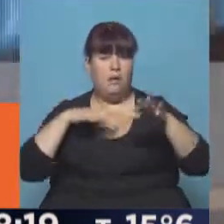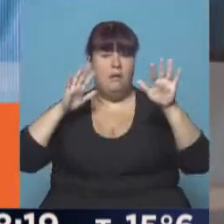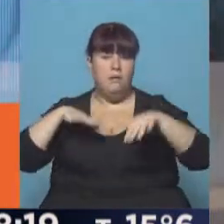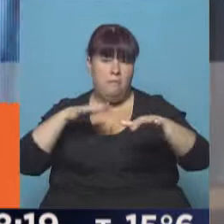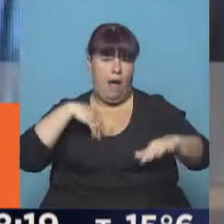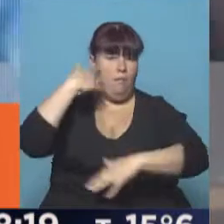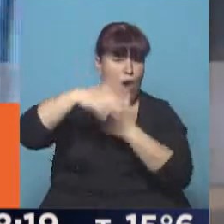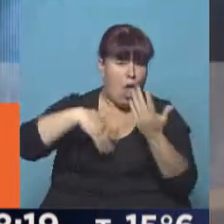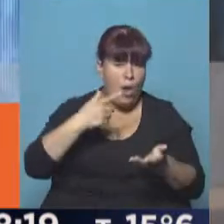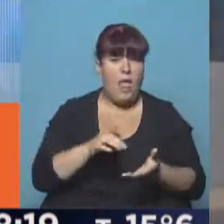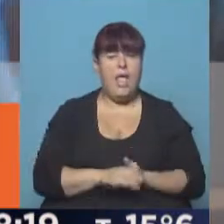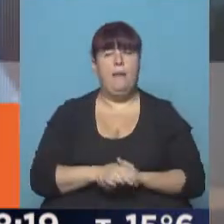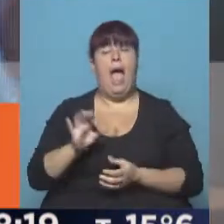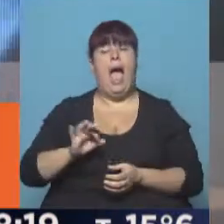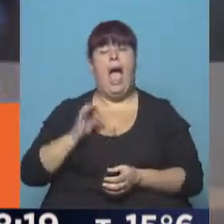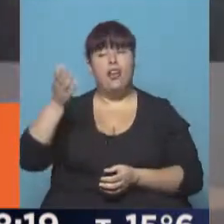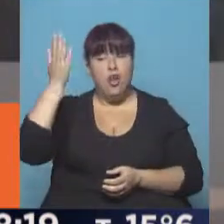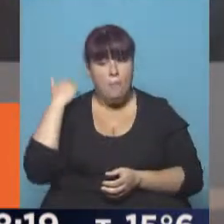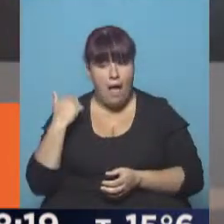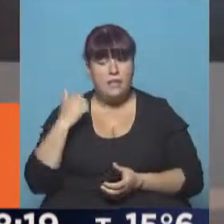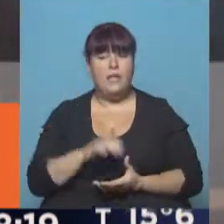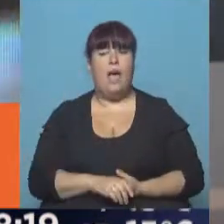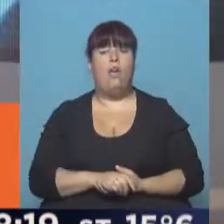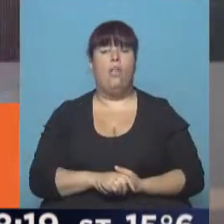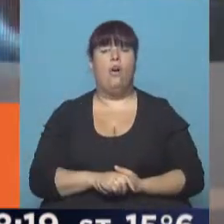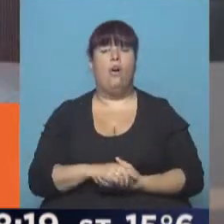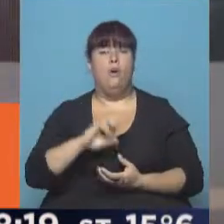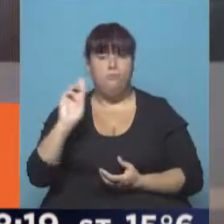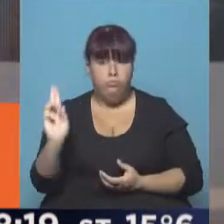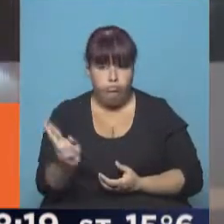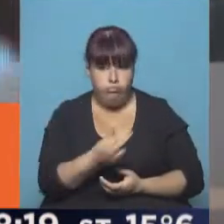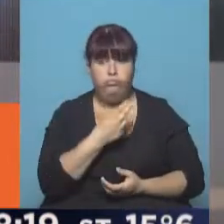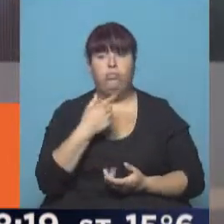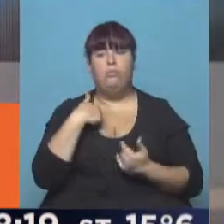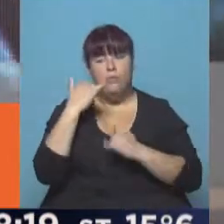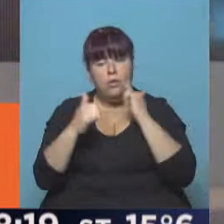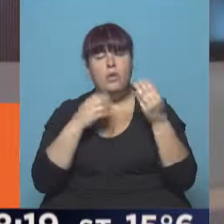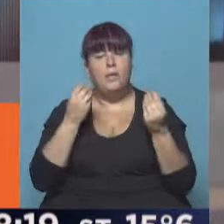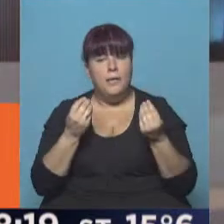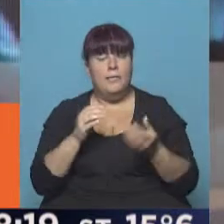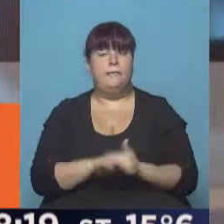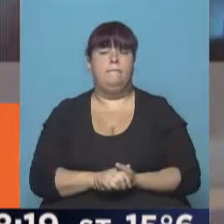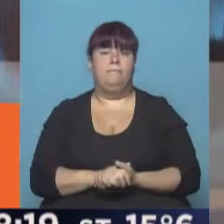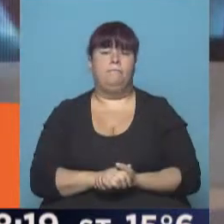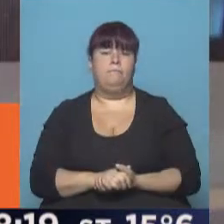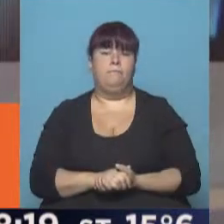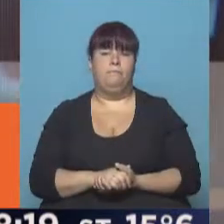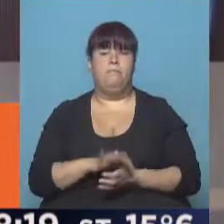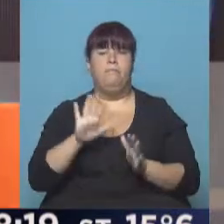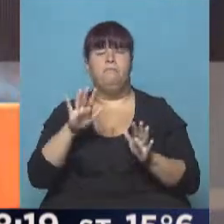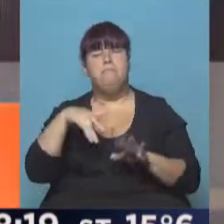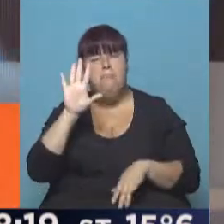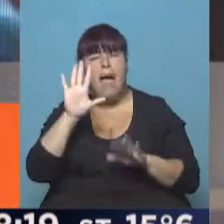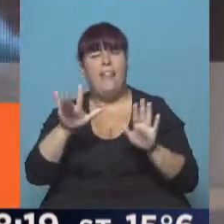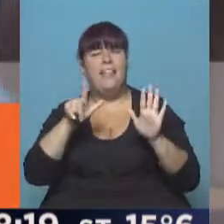movimientos violentos. El año pasado ha habido muchas muertes. Vamos a ver, estamos hablando de más